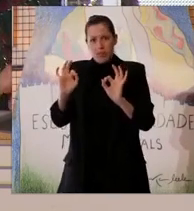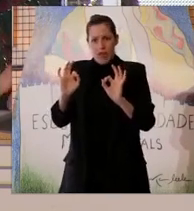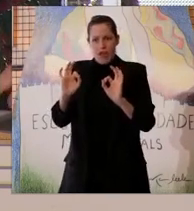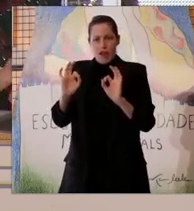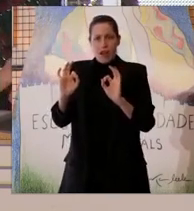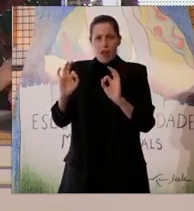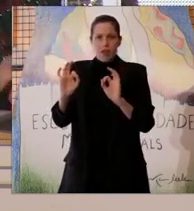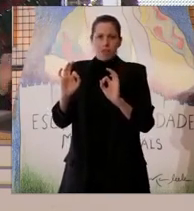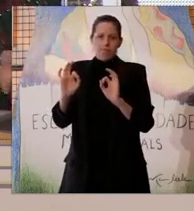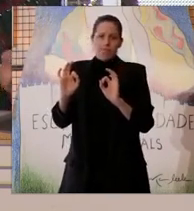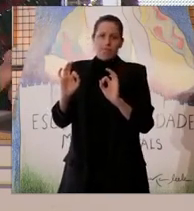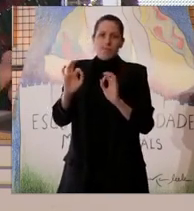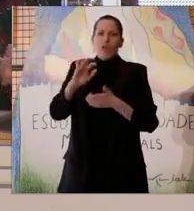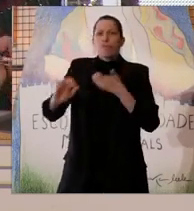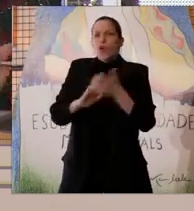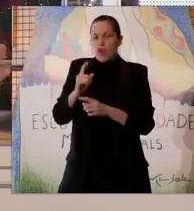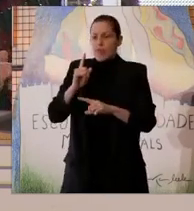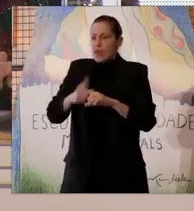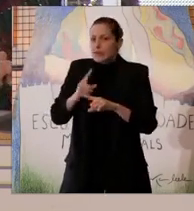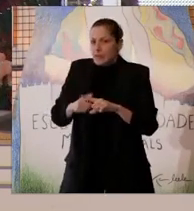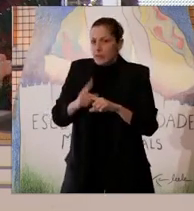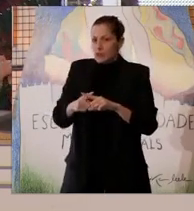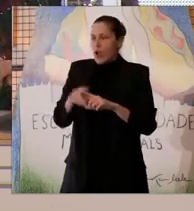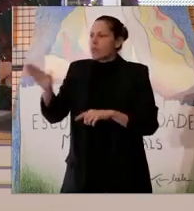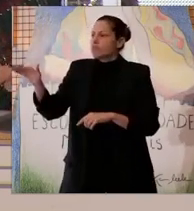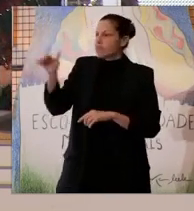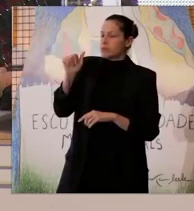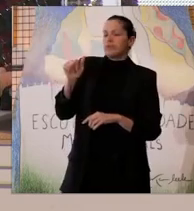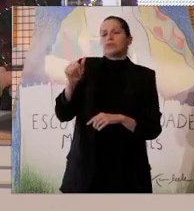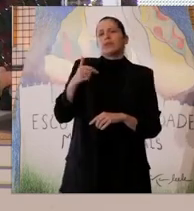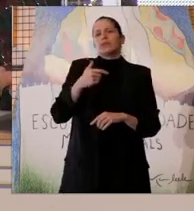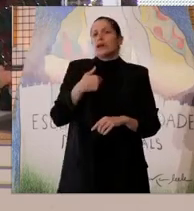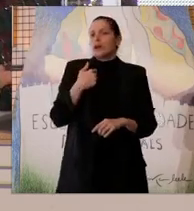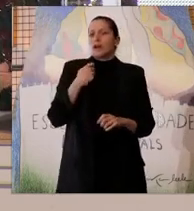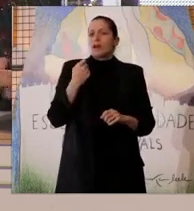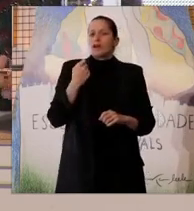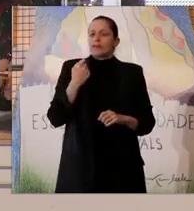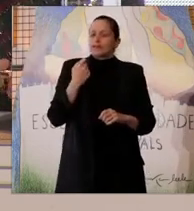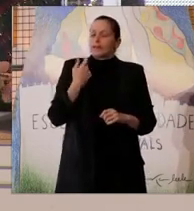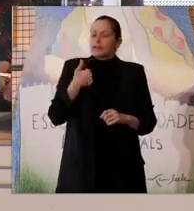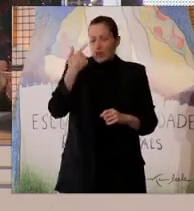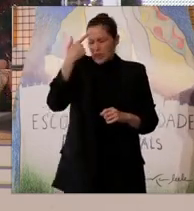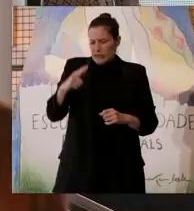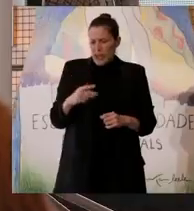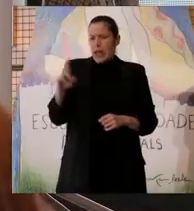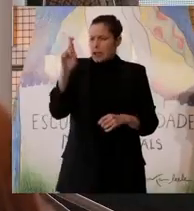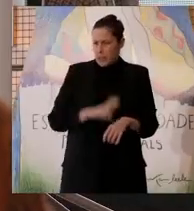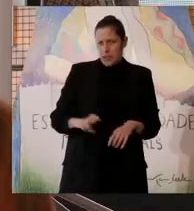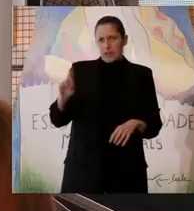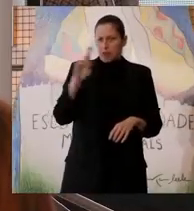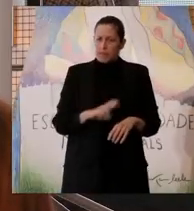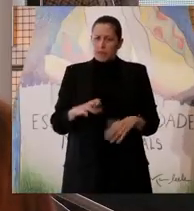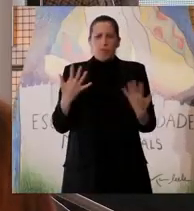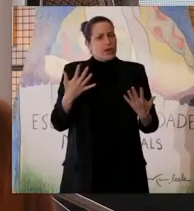te dicen sé que es un tópico sé que lo repetimos mucho pero es que es la educación es que es que es la educación donde